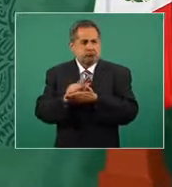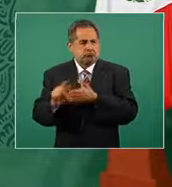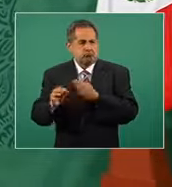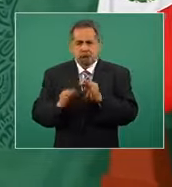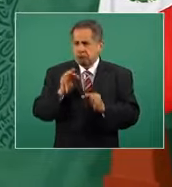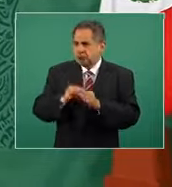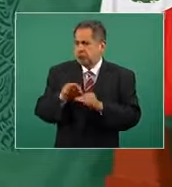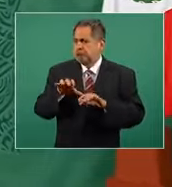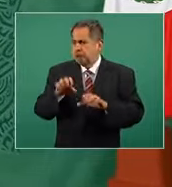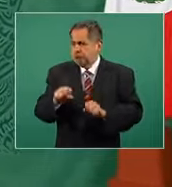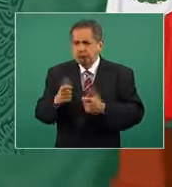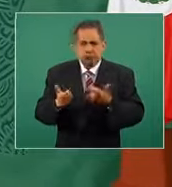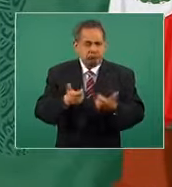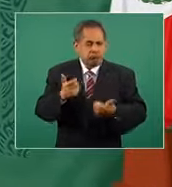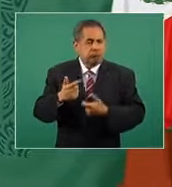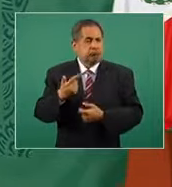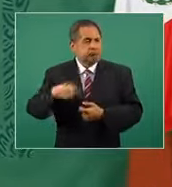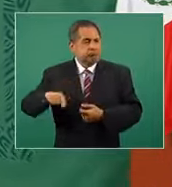porque ahorramos.